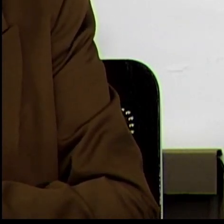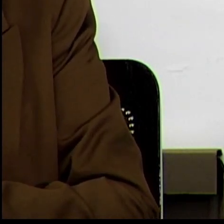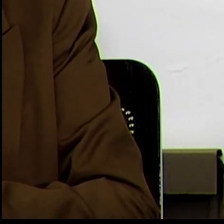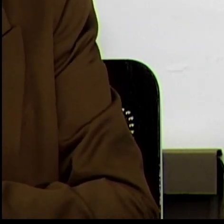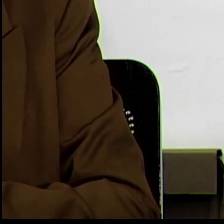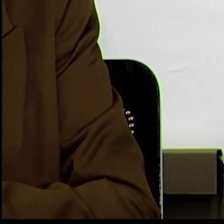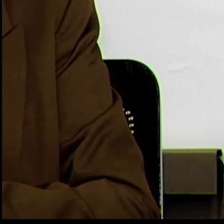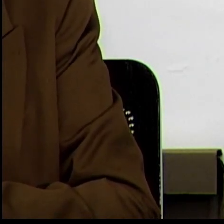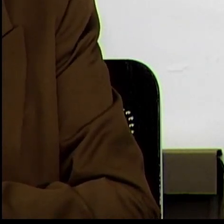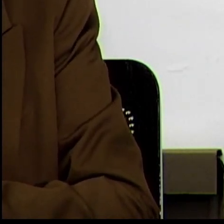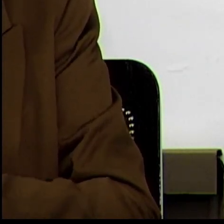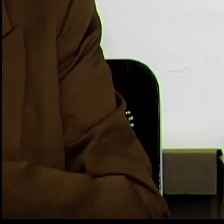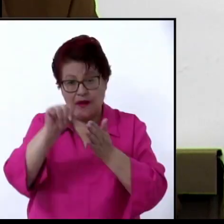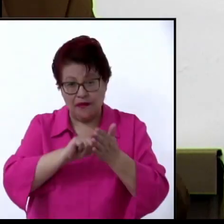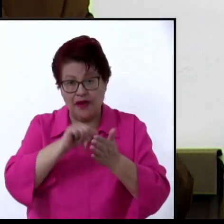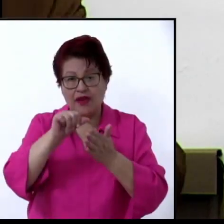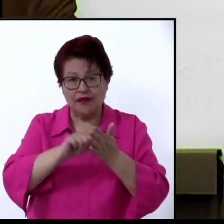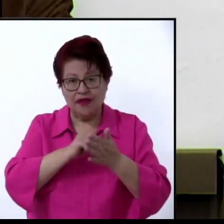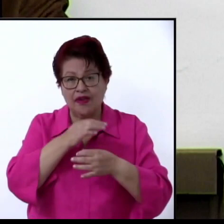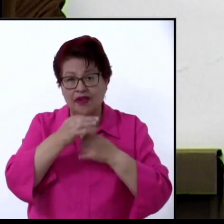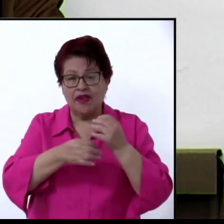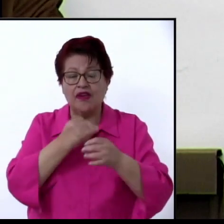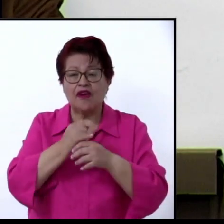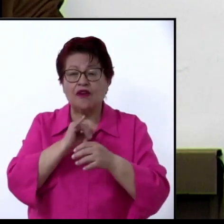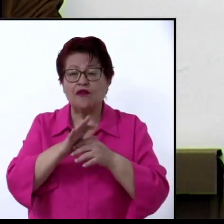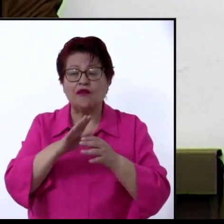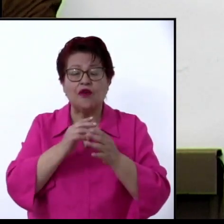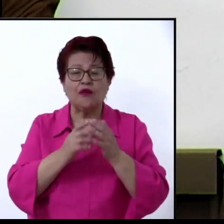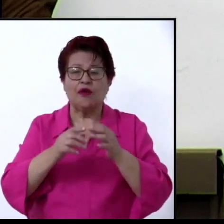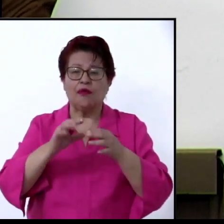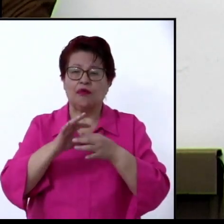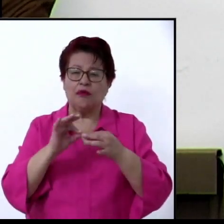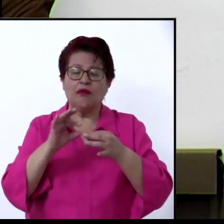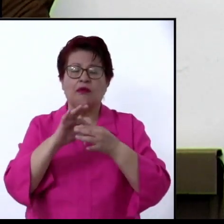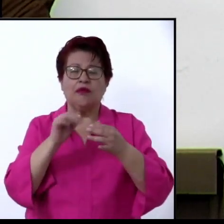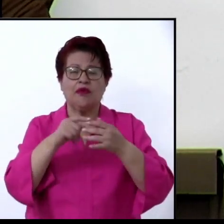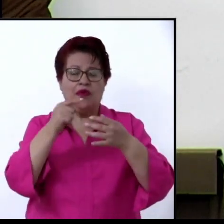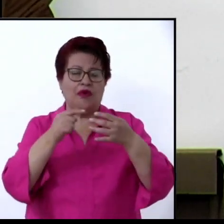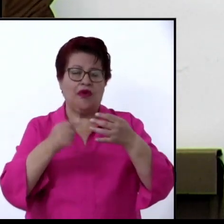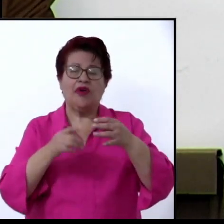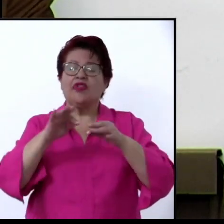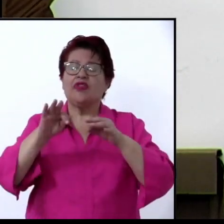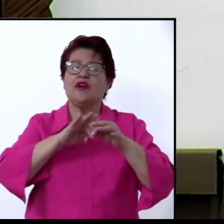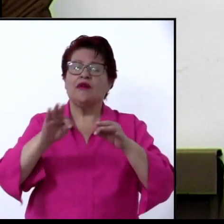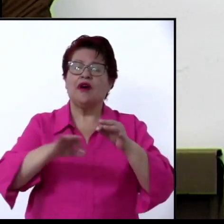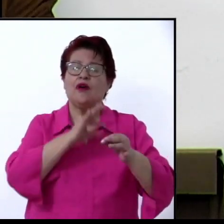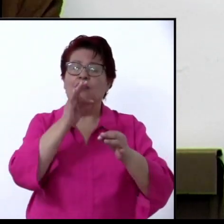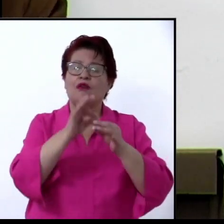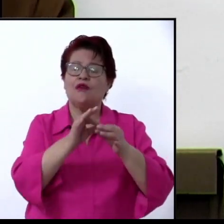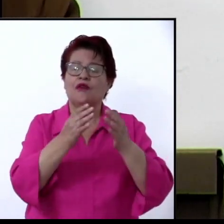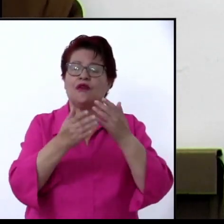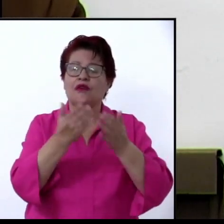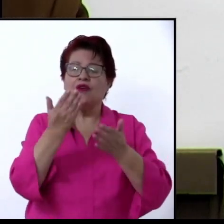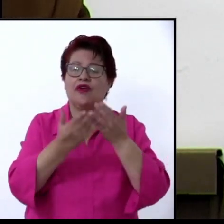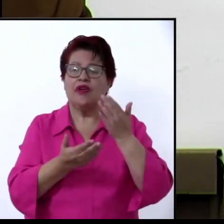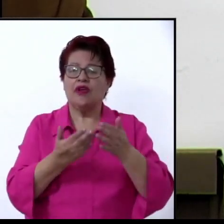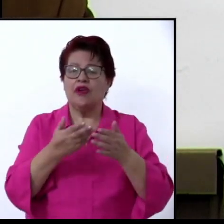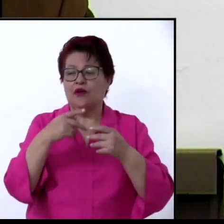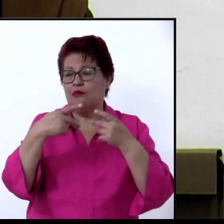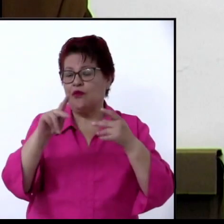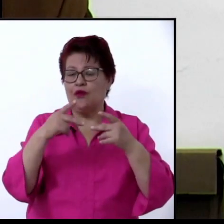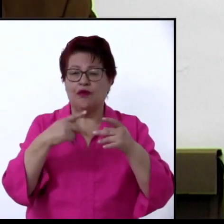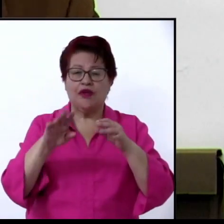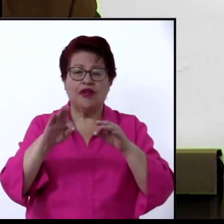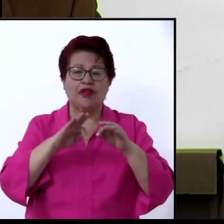mes se presenta un informe en el cual se da cuenta de los empleos formales que se registran por parte de